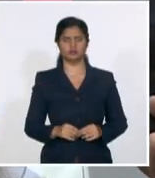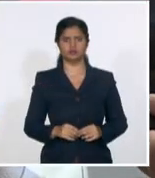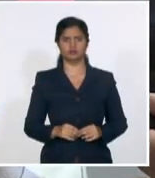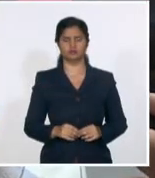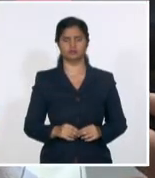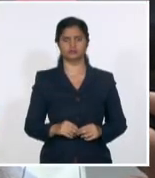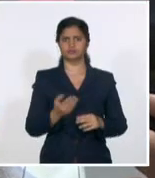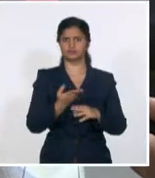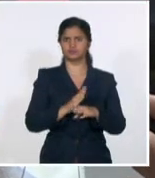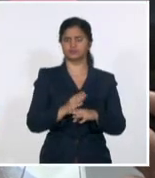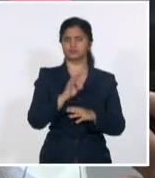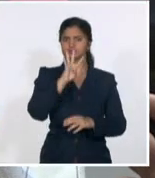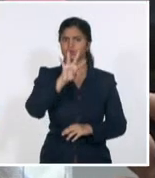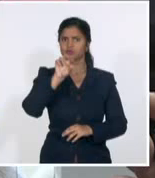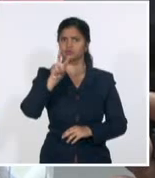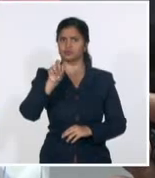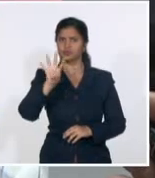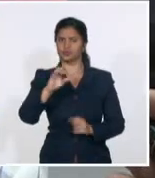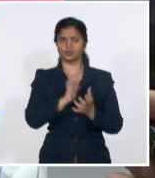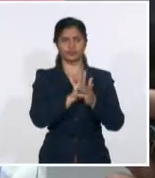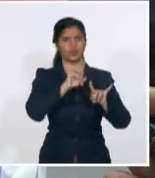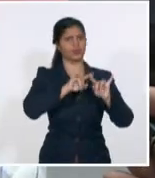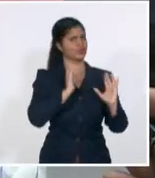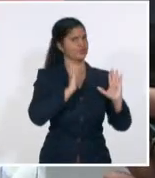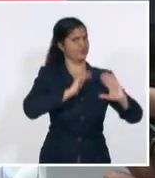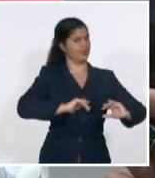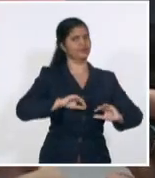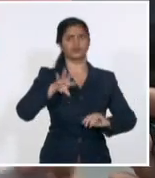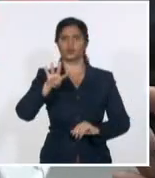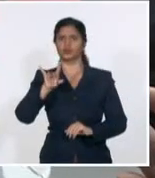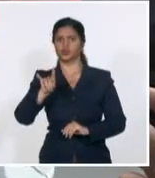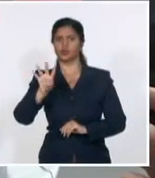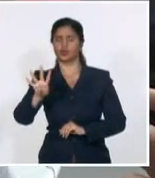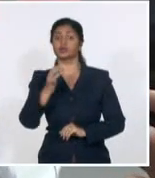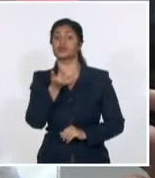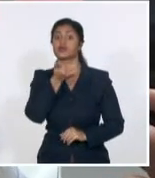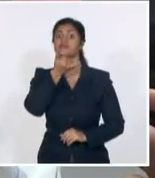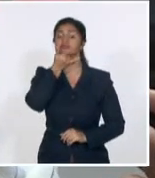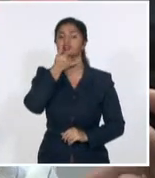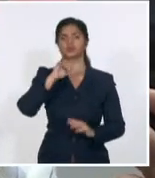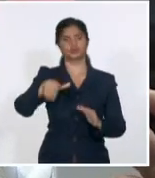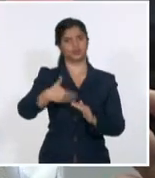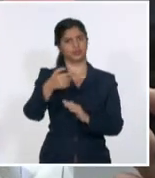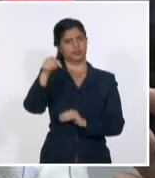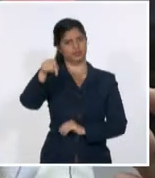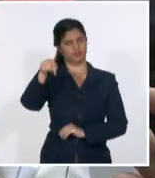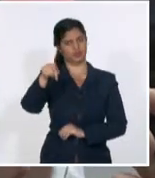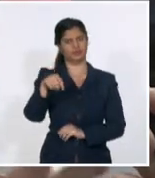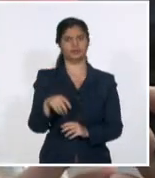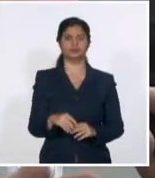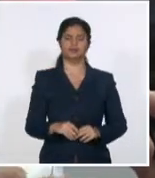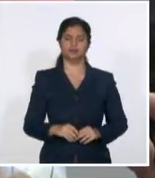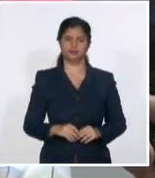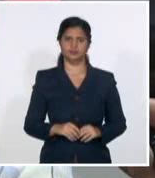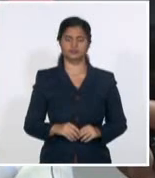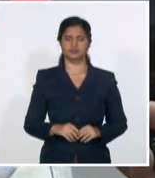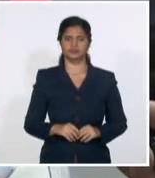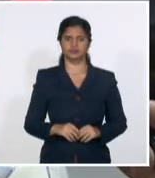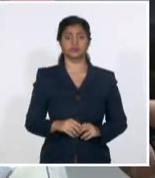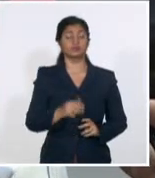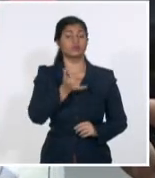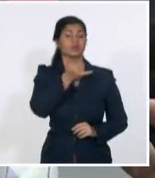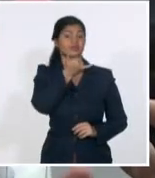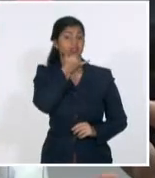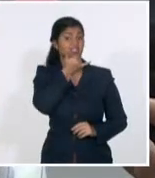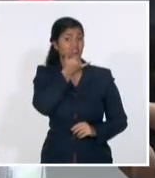da 424 megawatts de déficit y 494 megawatts de afectación para la hora de la máxima demanda. La afectación básicamente